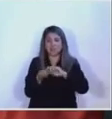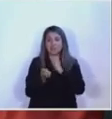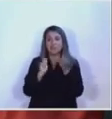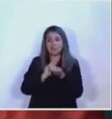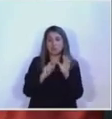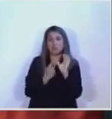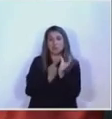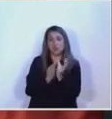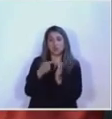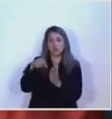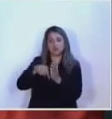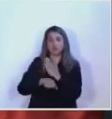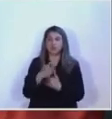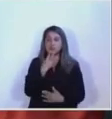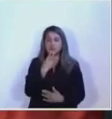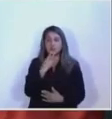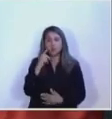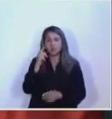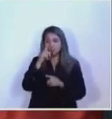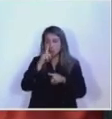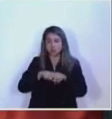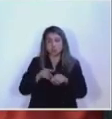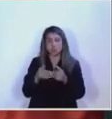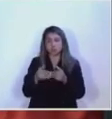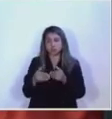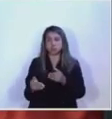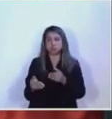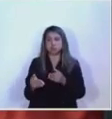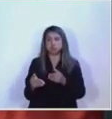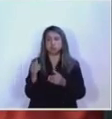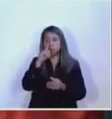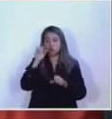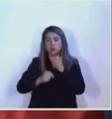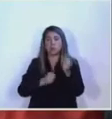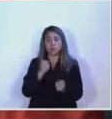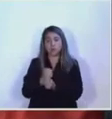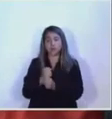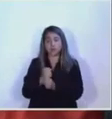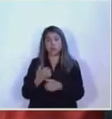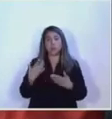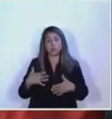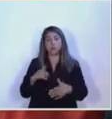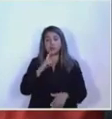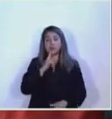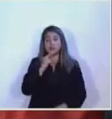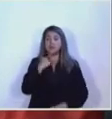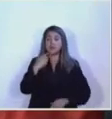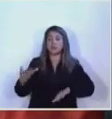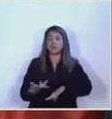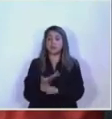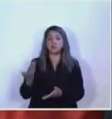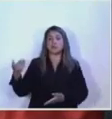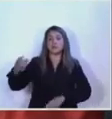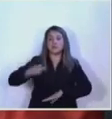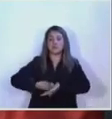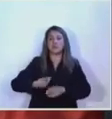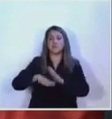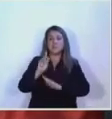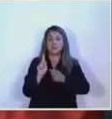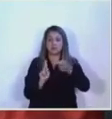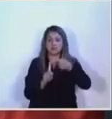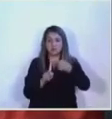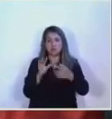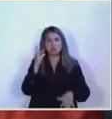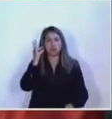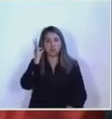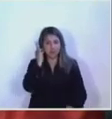de fondo que hemos vivido durante la última década y acrecentada durante los últimos años trae consigo la demanda de mayor participación de